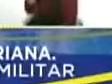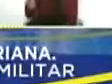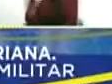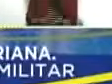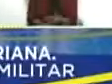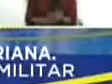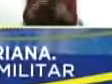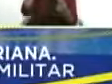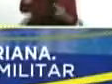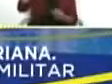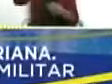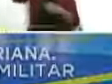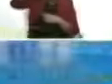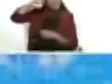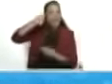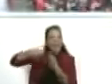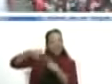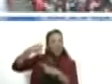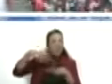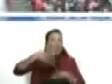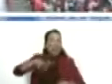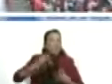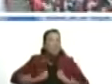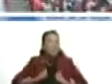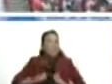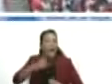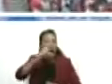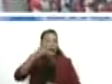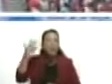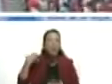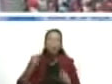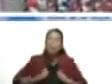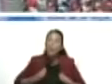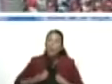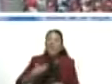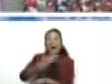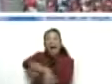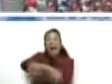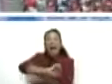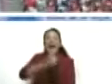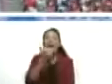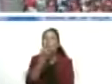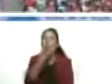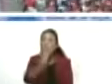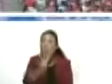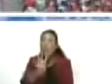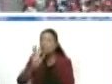Hay que echarle pierna para recordar. Yo viví en la calle 14